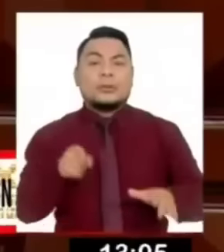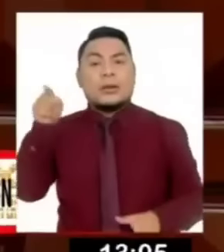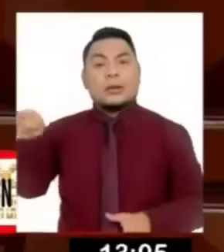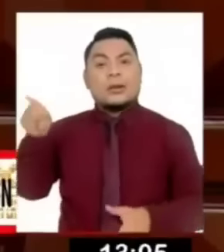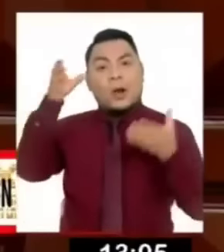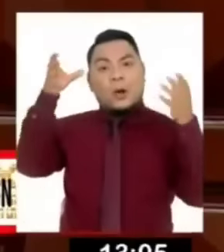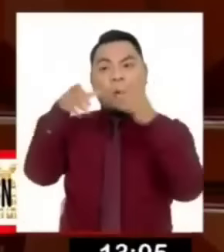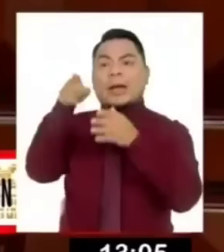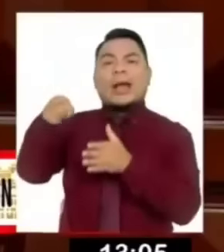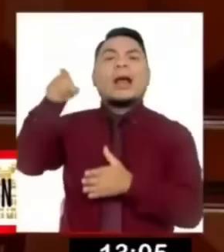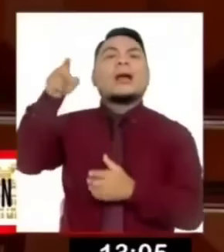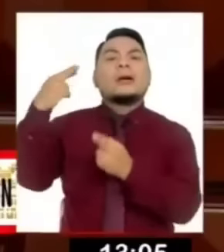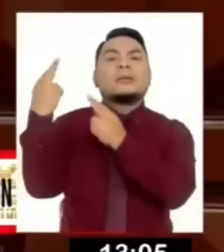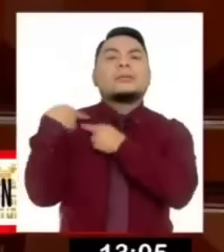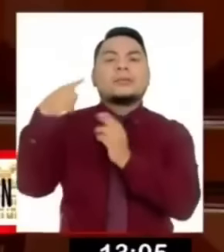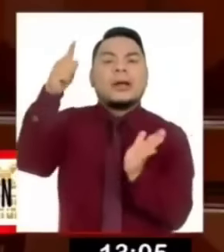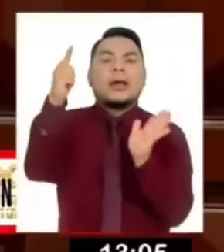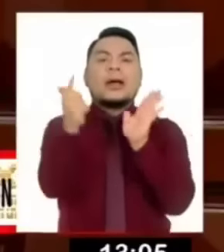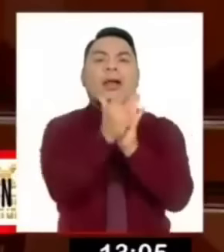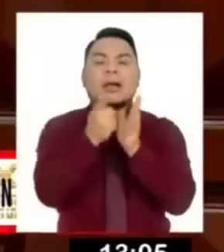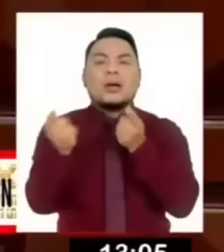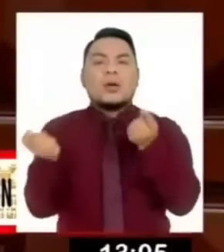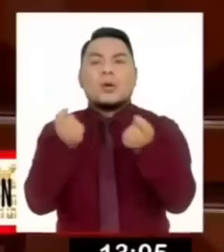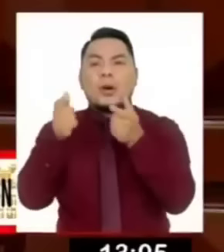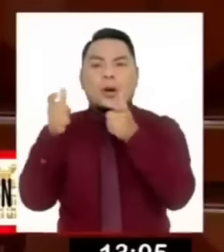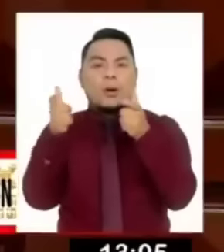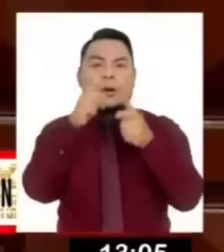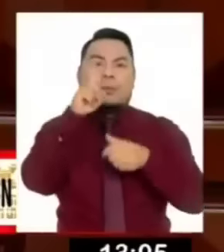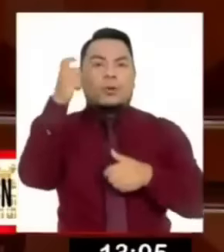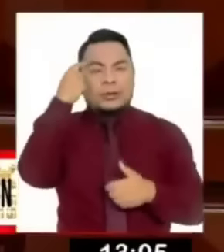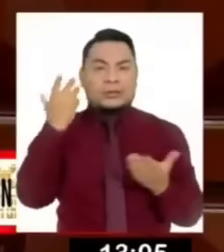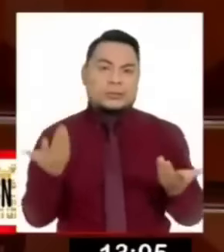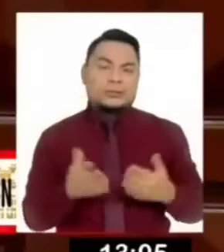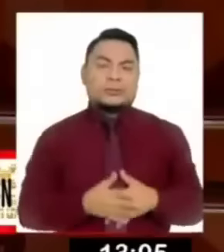Congreso en legislar y ejercer el control político al gobierno.